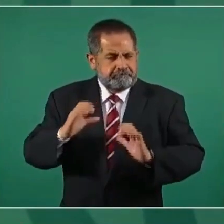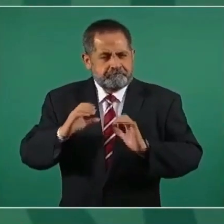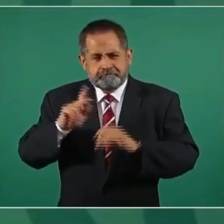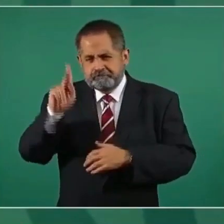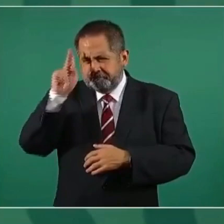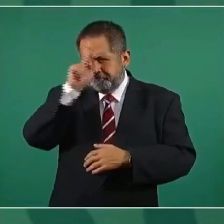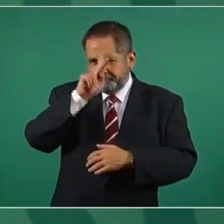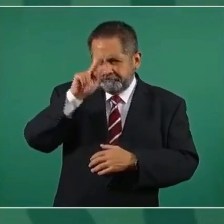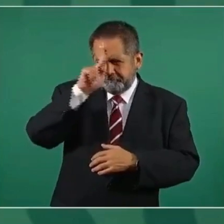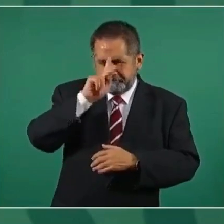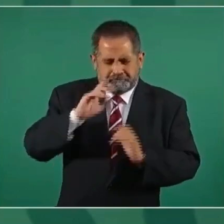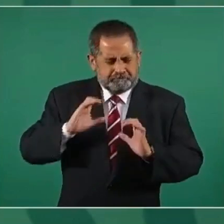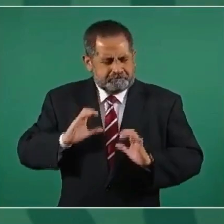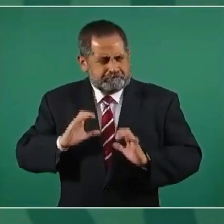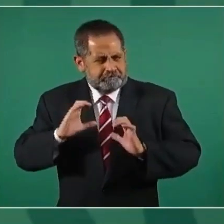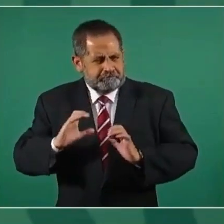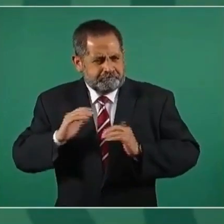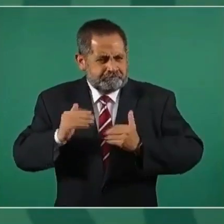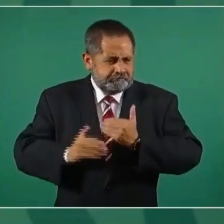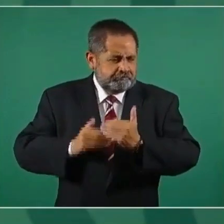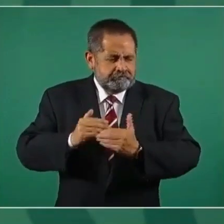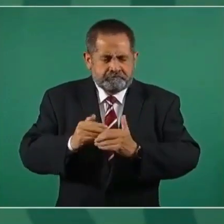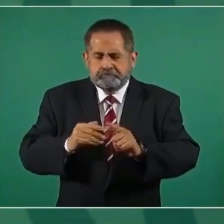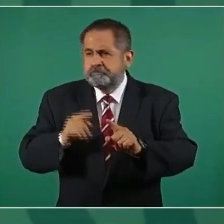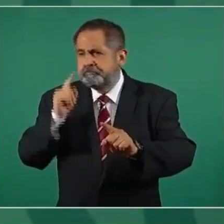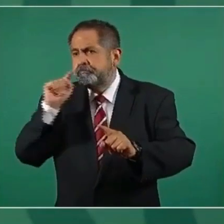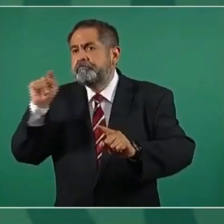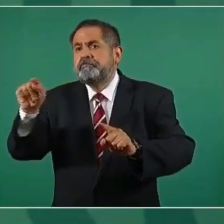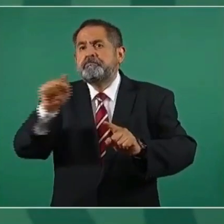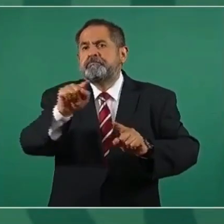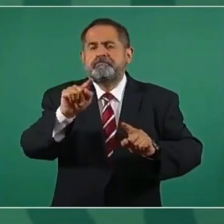prudencia y además entendiendo, ¿no?,